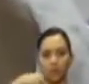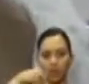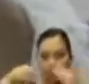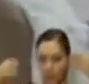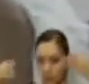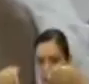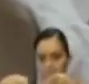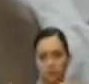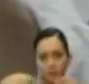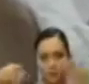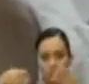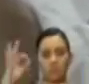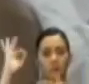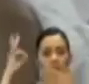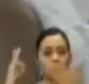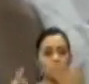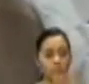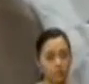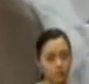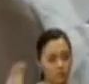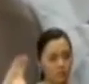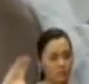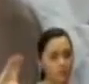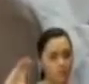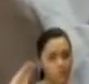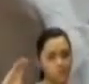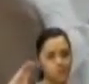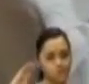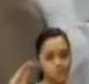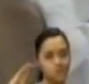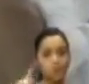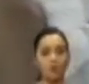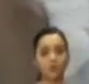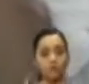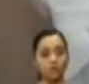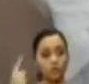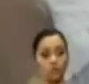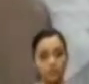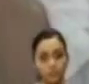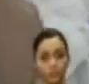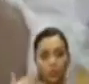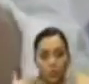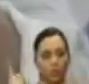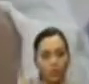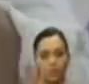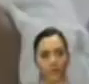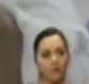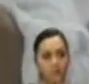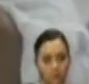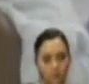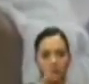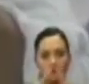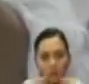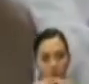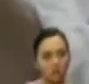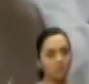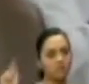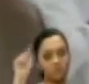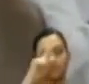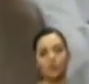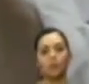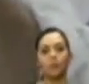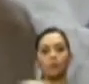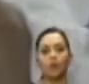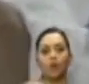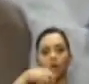El presupuesto es enorme lo que se requiere, porque estamos hablando no solo de los parques de Guayaquil, sino el parque Machala, Atena, etc. Pero queremos darle prioridad a ese